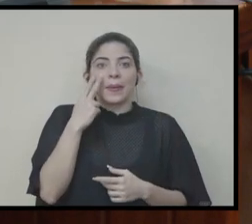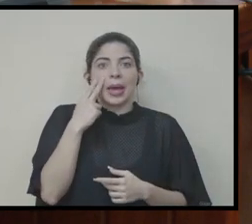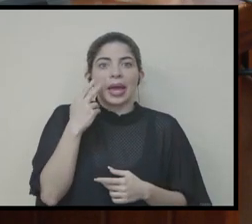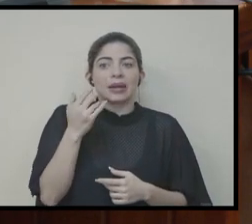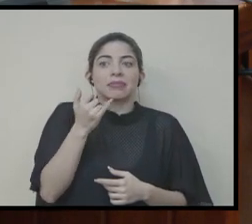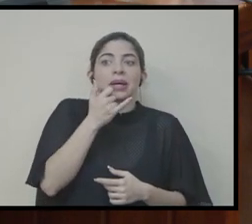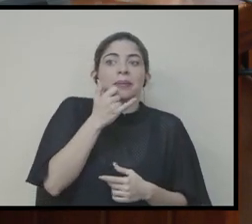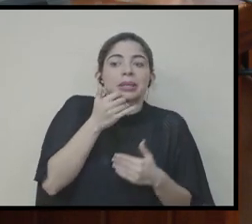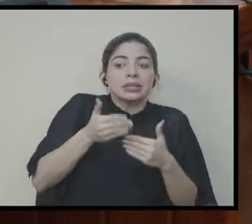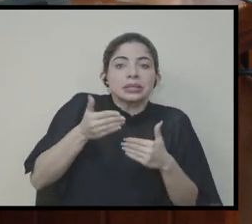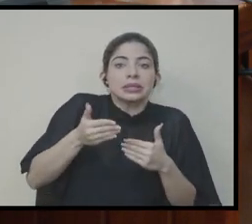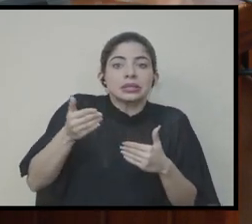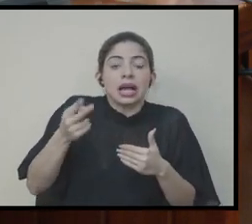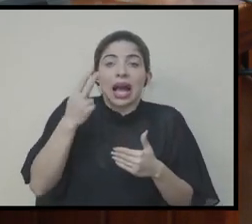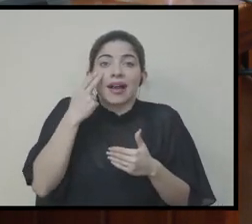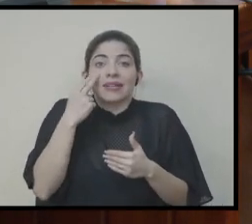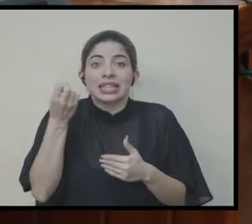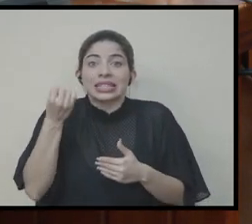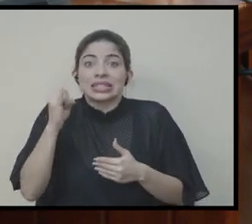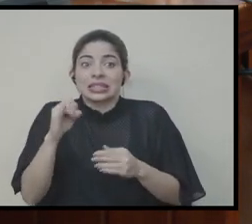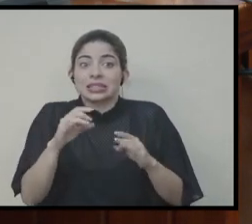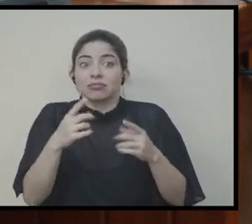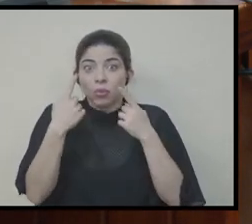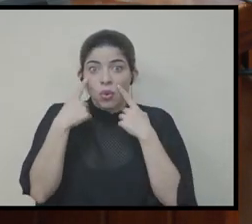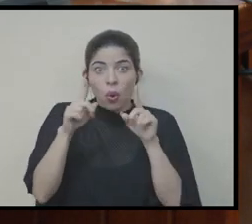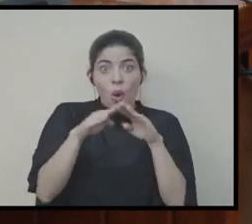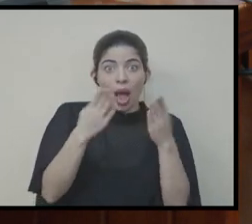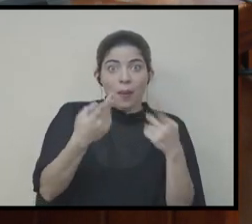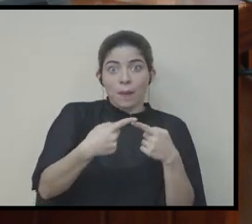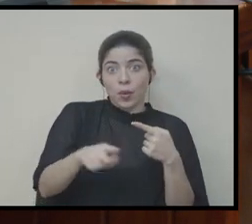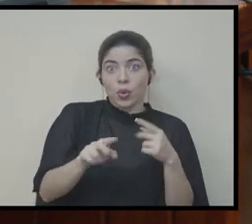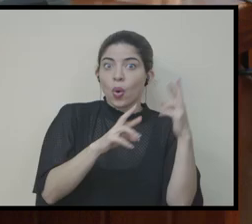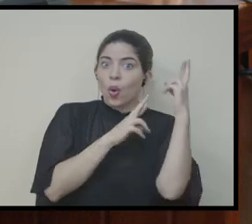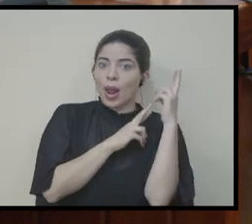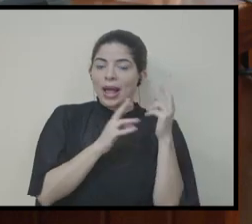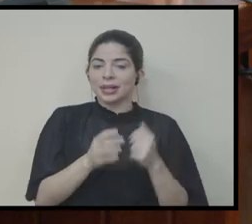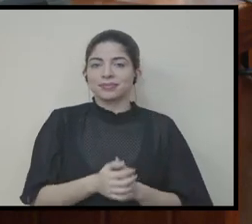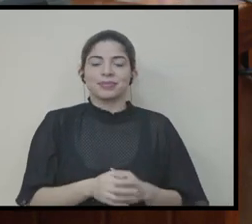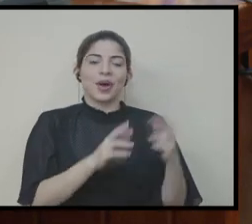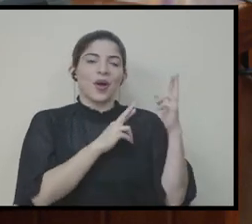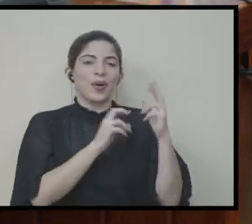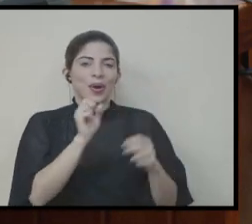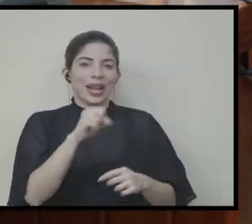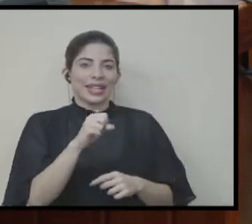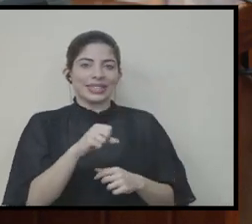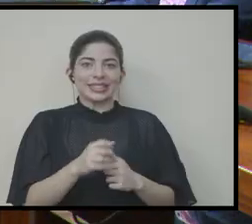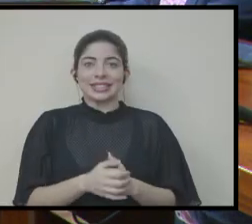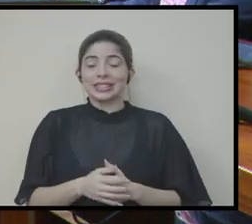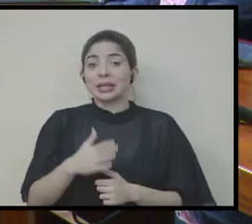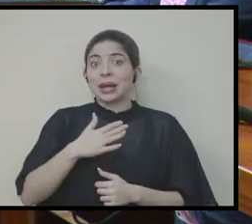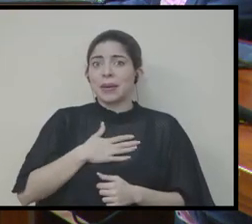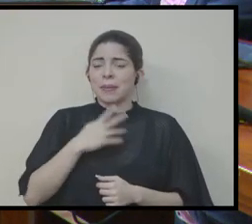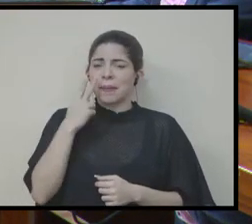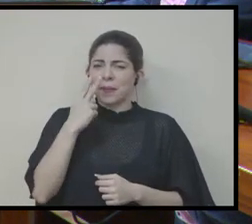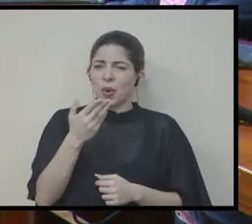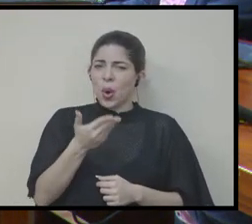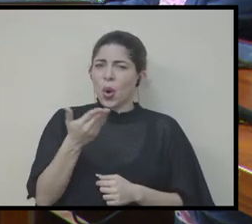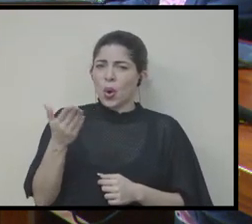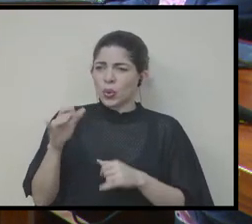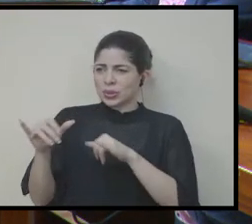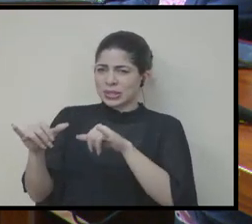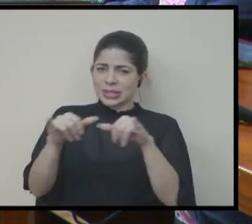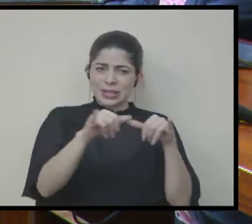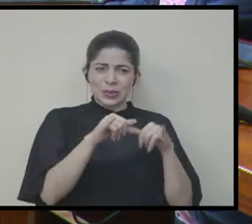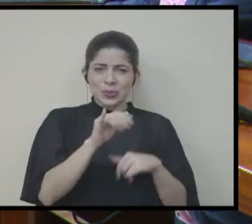qué va pasando, a ver si... Si logramos abrir pronto, ojalá. Ojalá que sí sea. A mí me parece que hay cosas comunes en